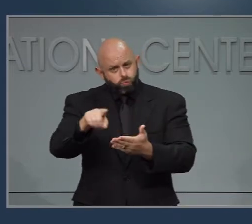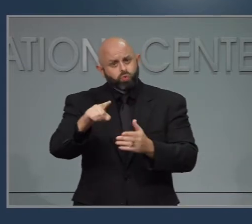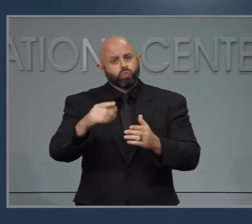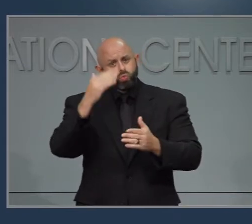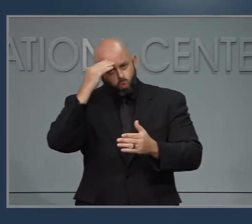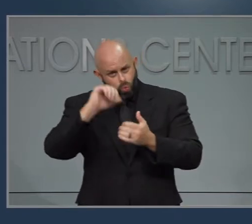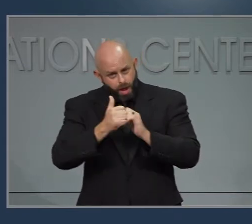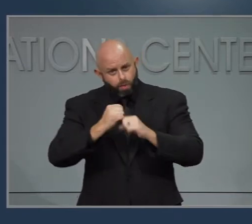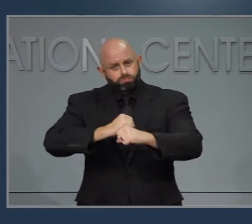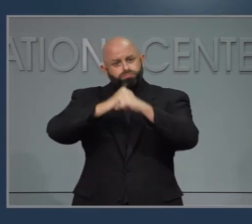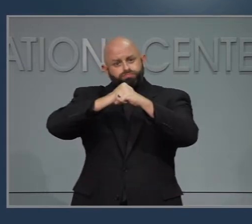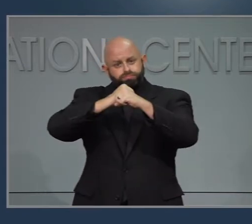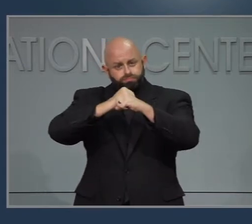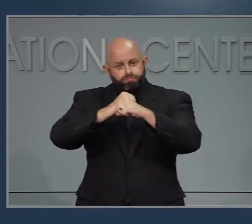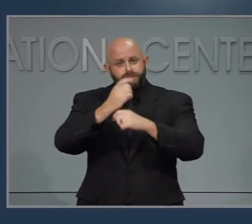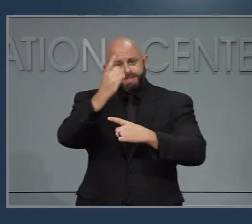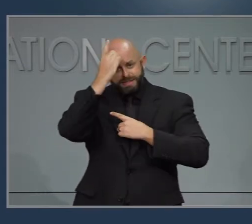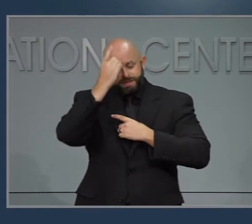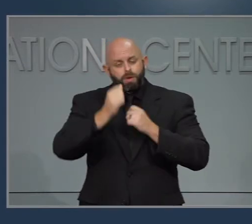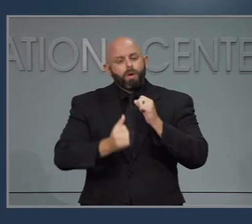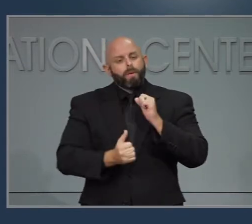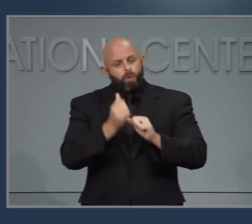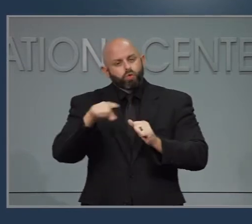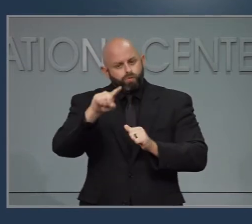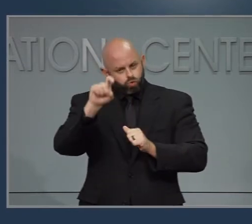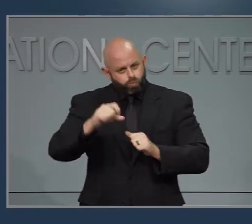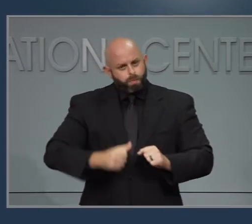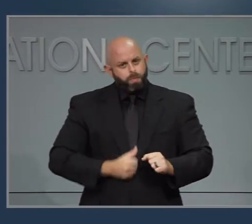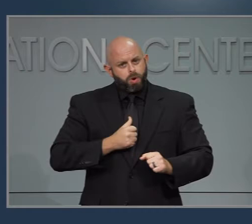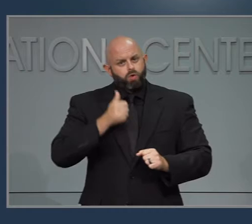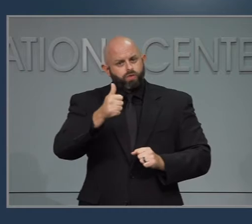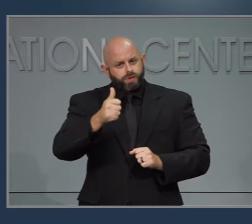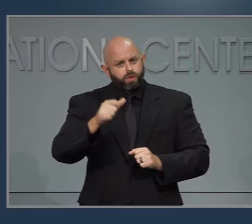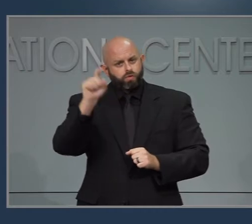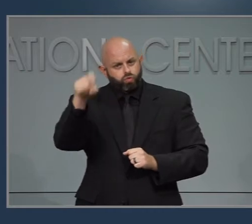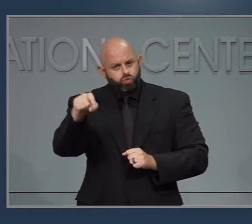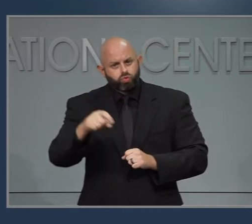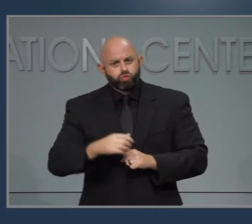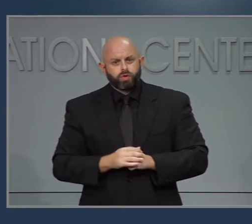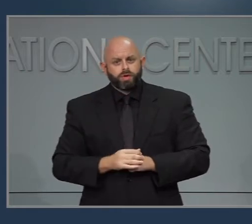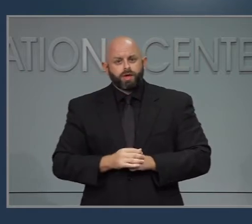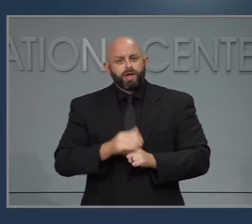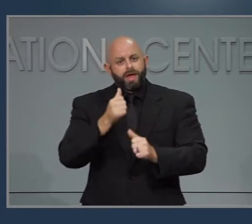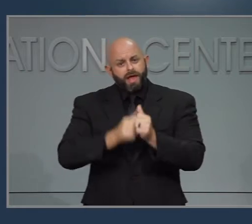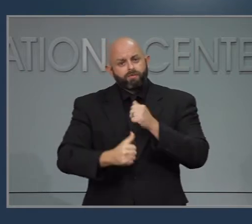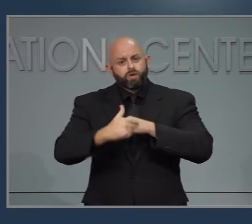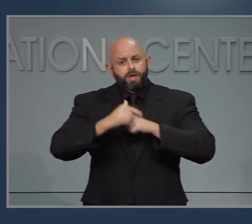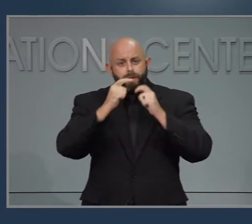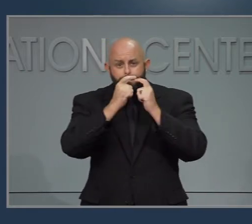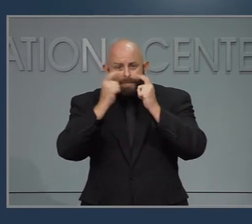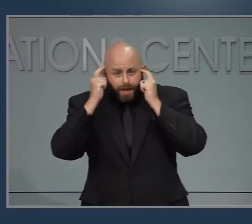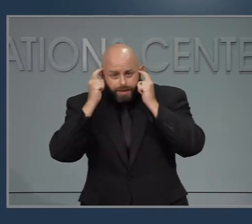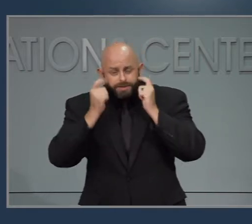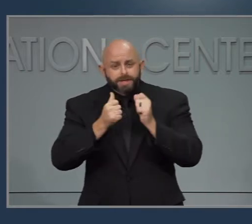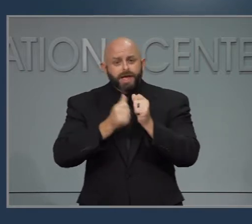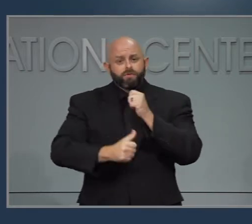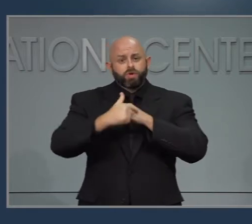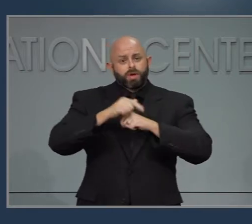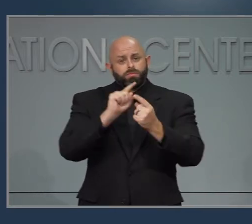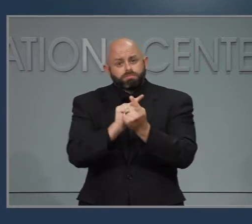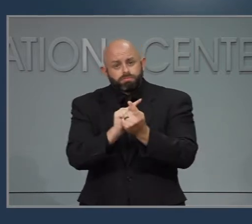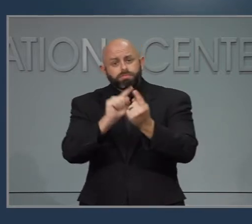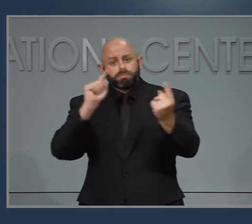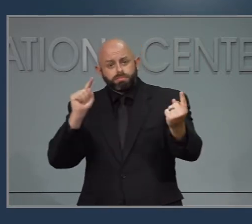enfermedad y la mayoría de ustedes debe sentirse orgullosos. Recuerden, cada vez que usan sus mascarillas y hacen distanciamiento